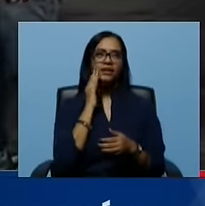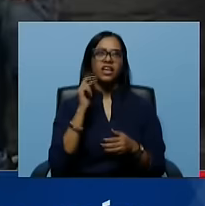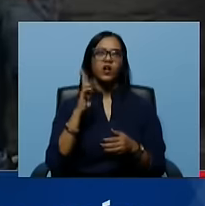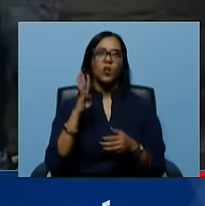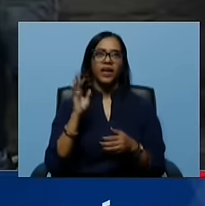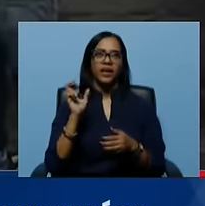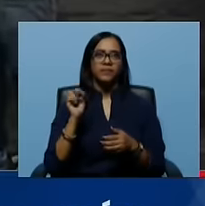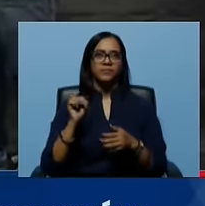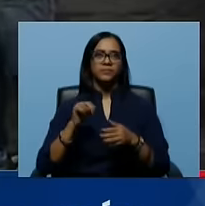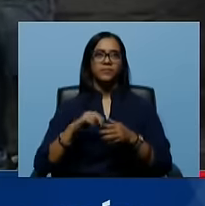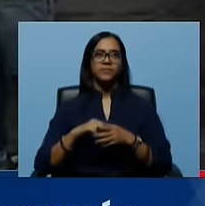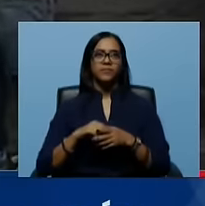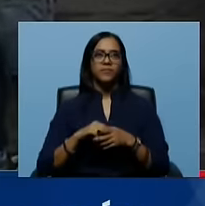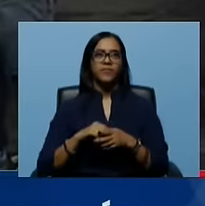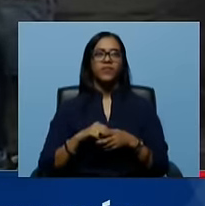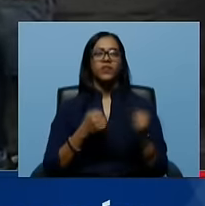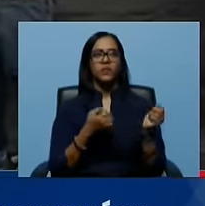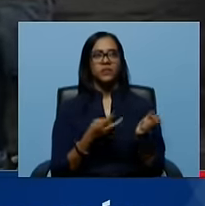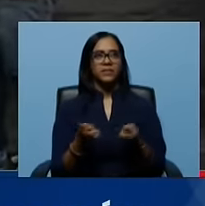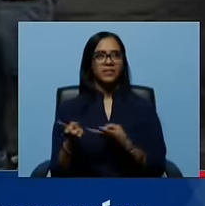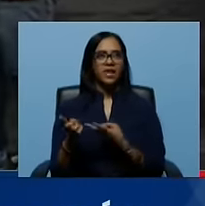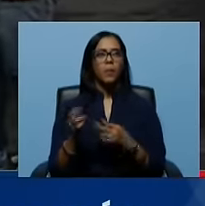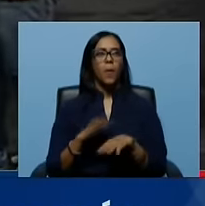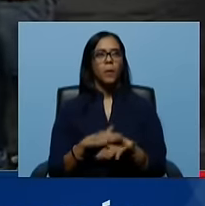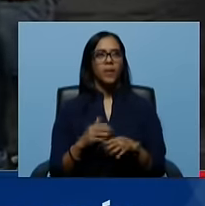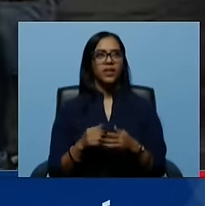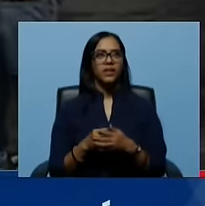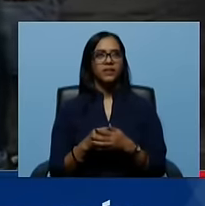Rubén. Los invitamos porque